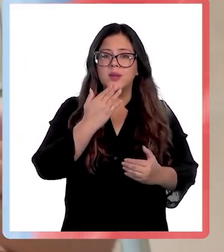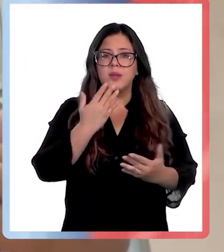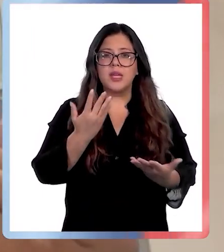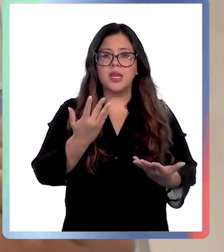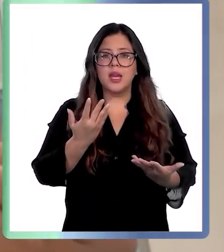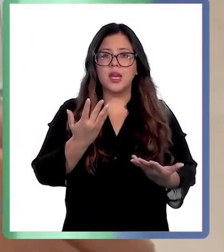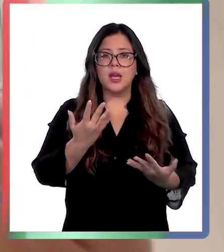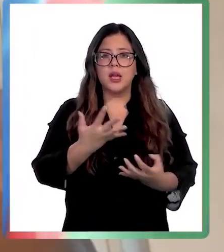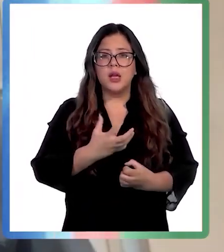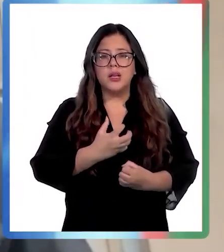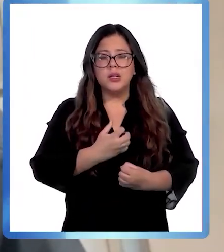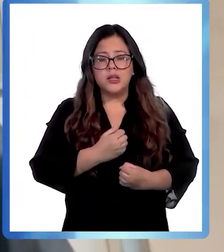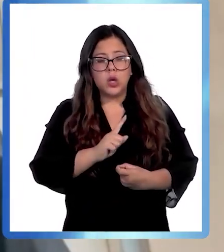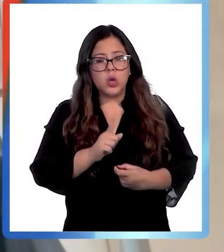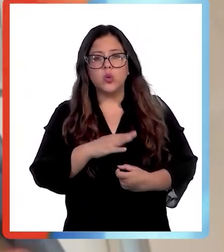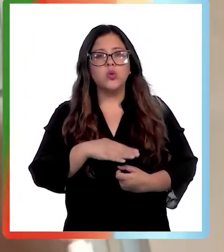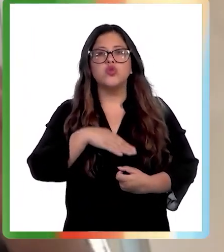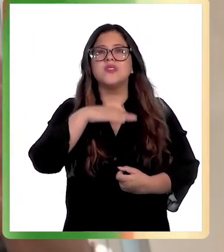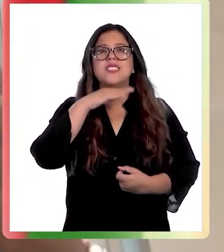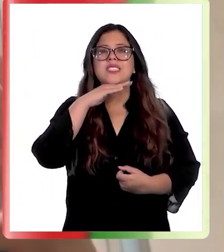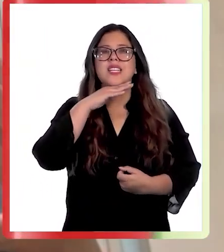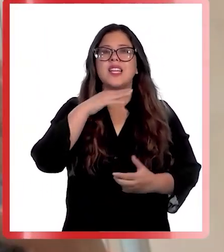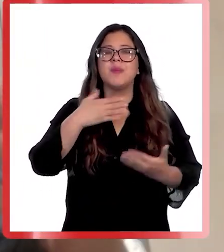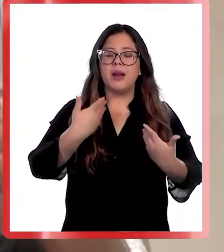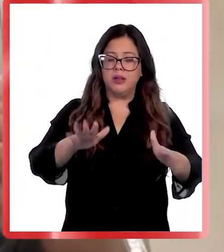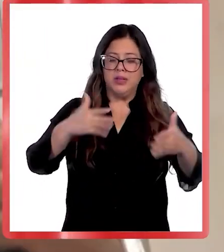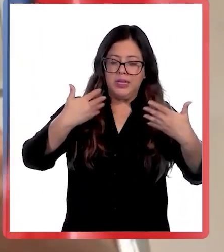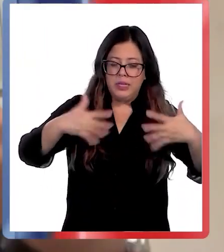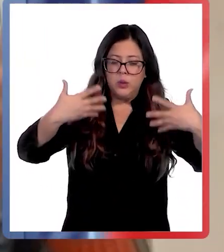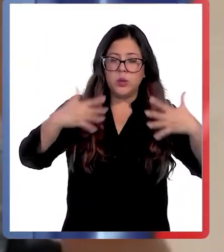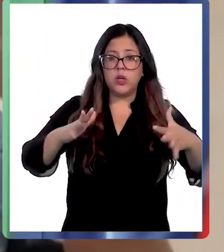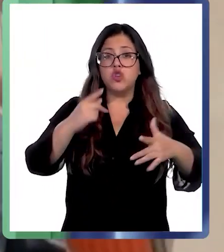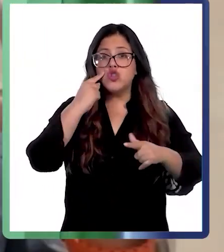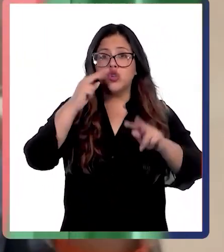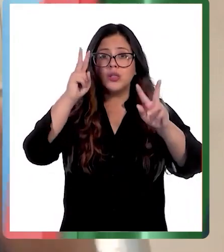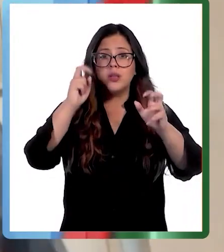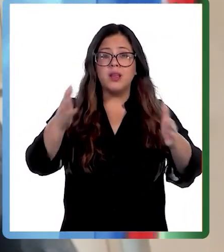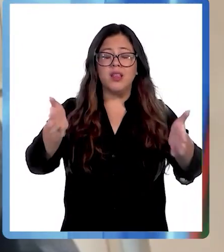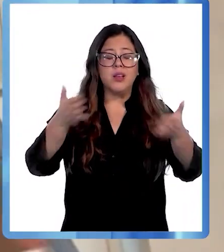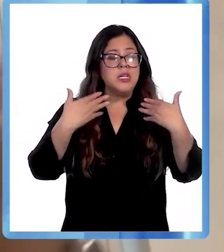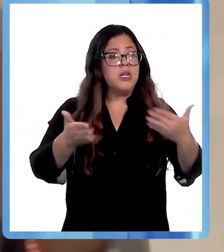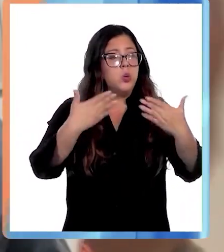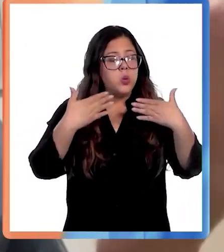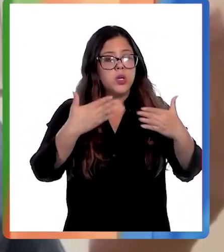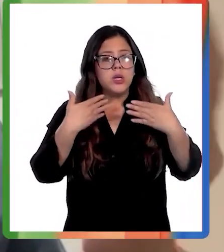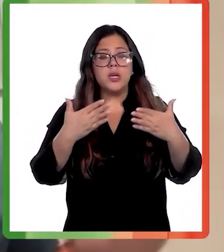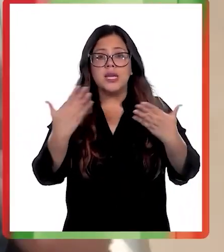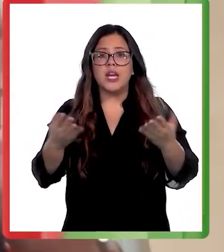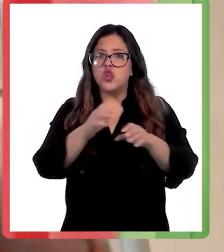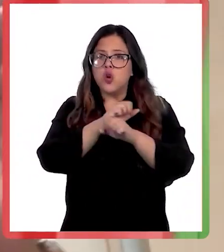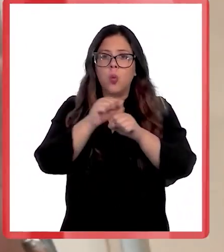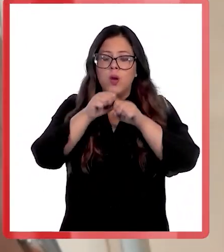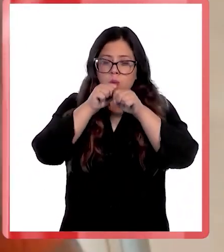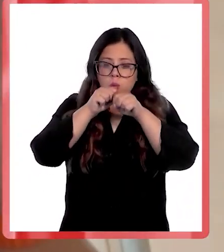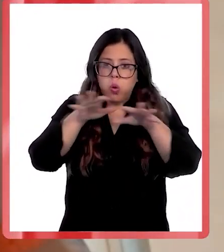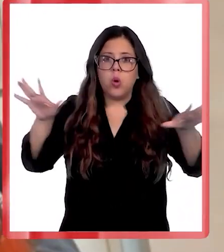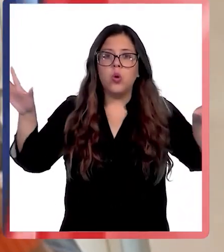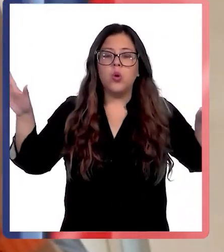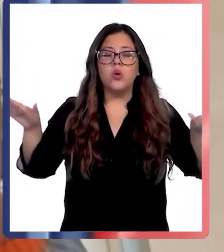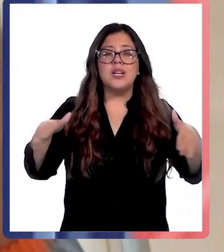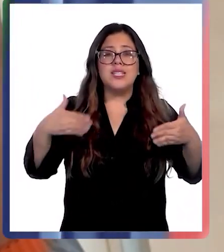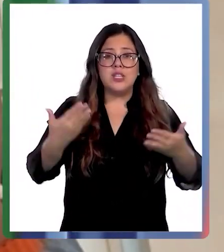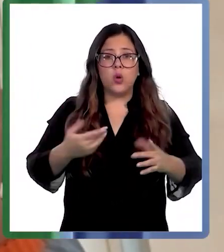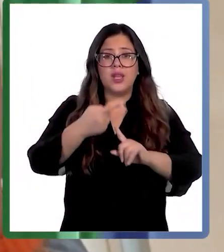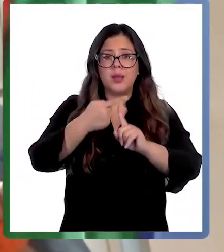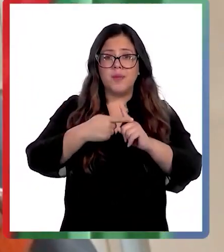que no sea suficiente para disipar calor. Y eso hace que nuestro exceso de calor no pueda irradiarse. Y a pesar de que nuestro